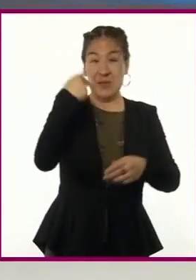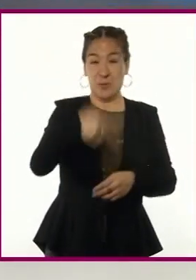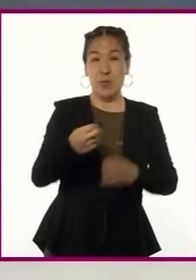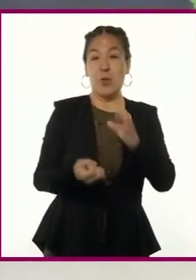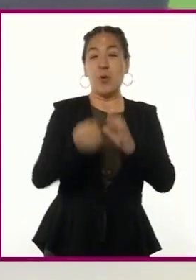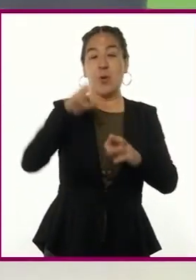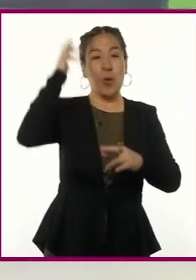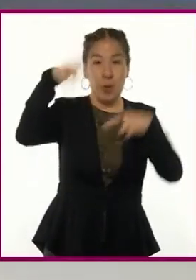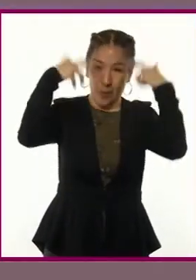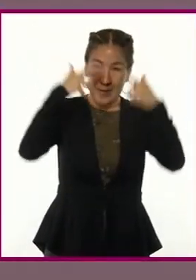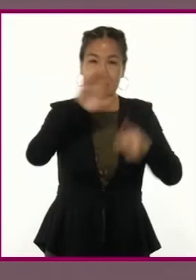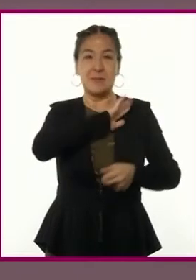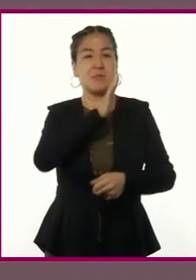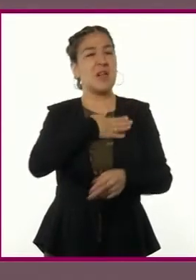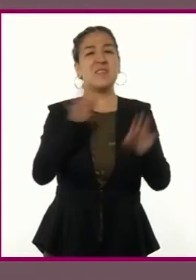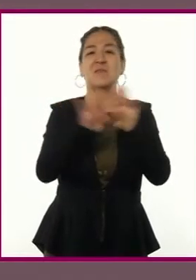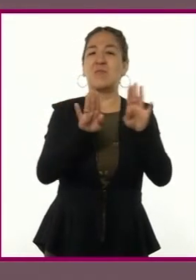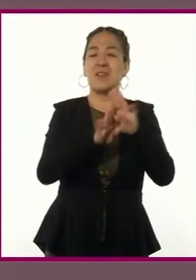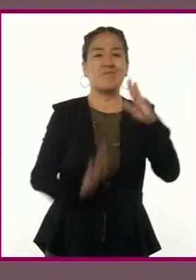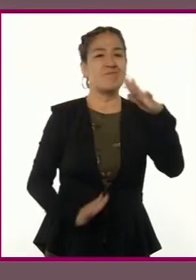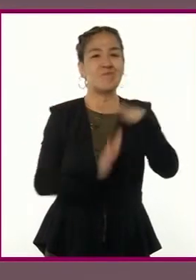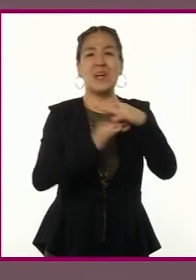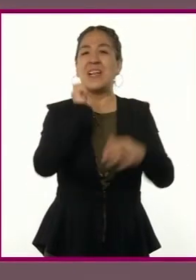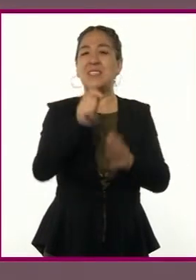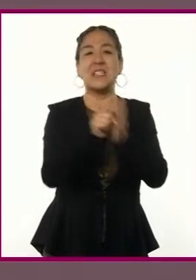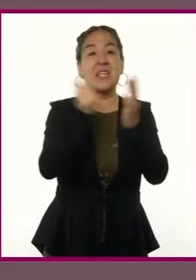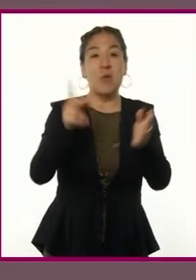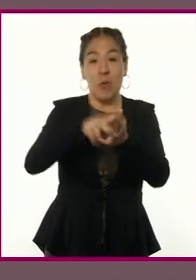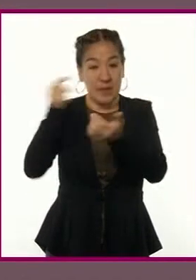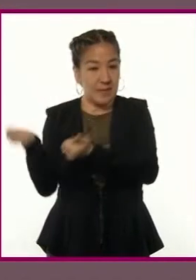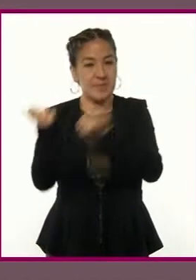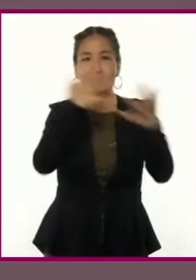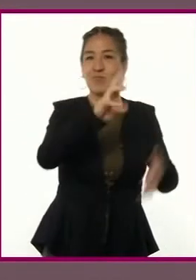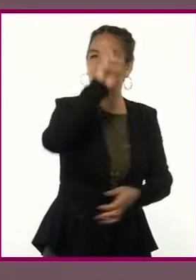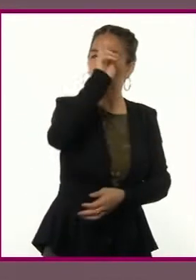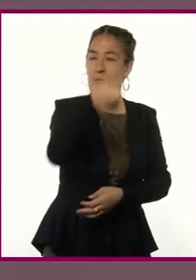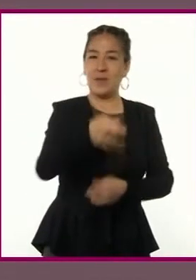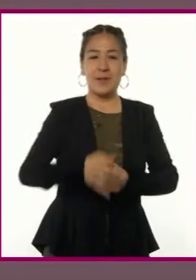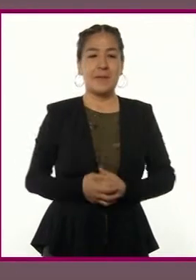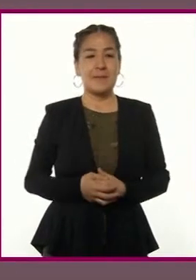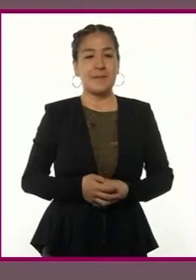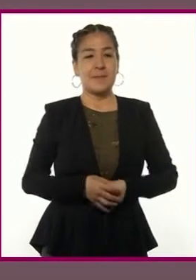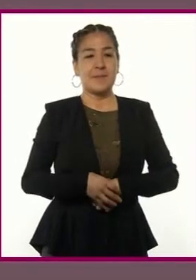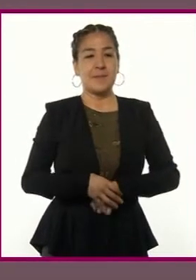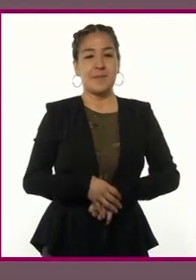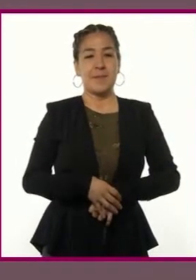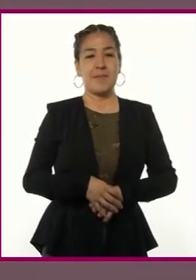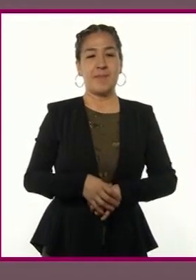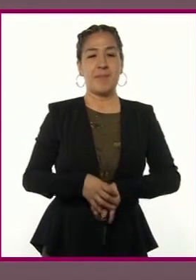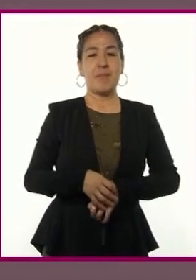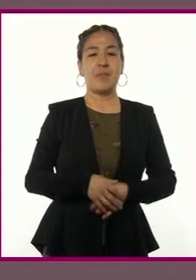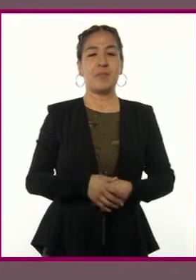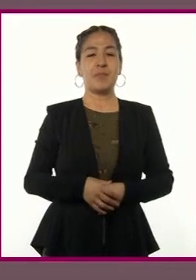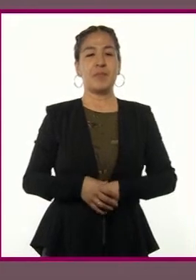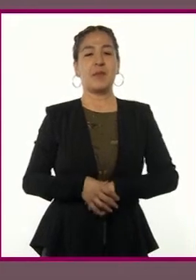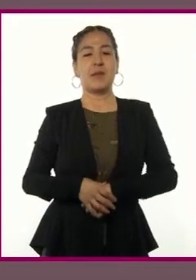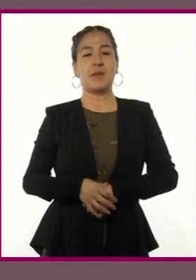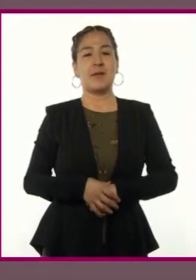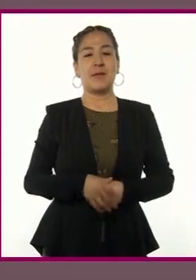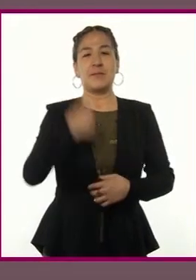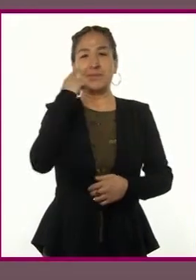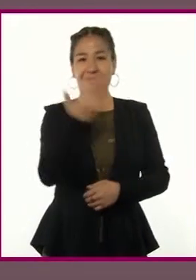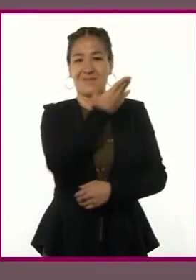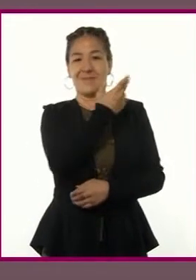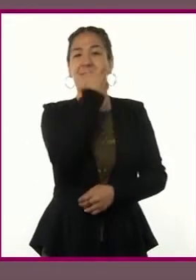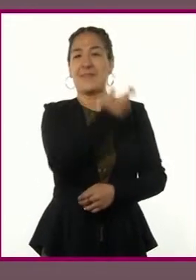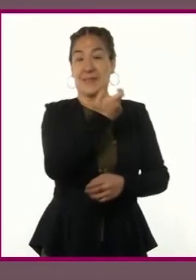los escritos ilustrados. Algunos de los autores prohibidos fueron Jean-Jacques Rousseau, Voltaire y Montesquieu.